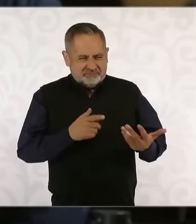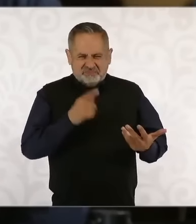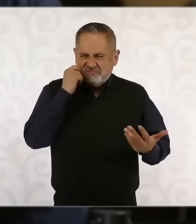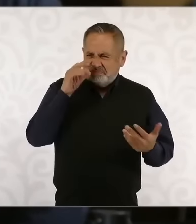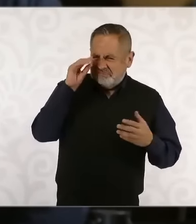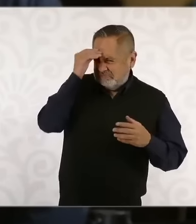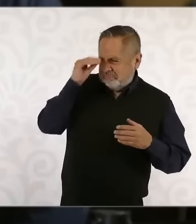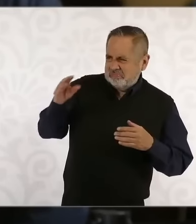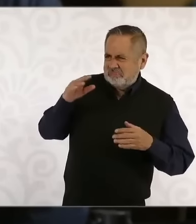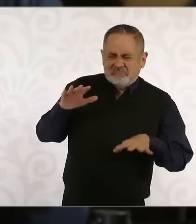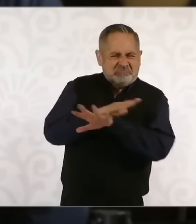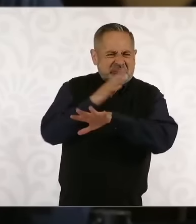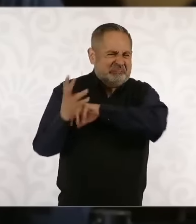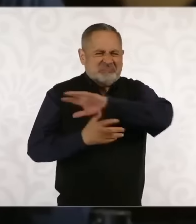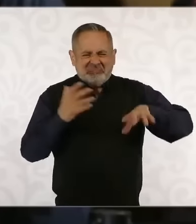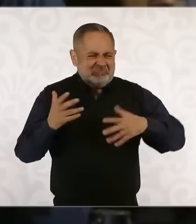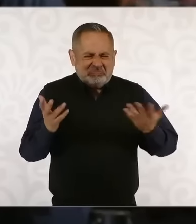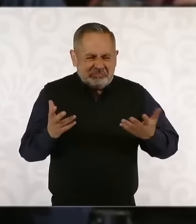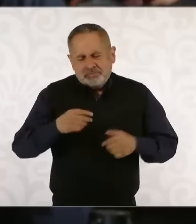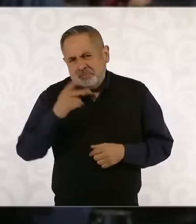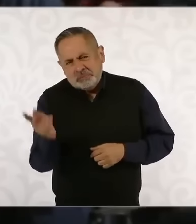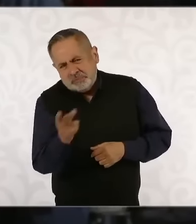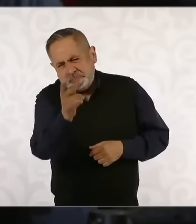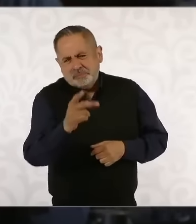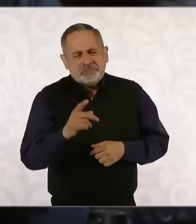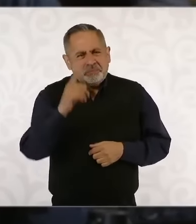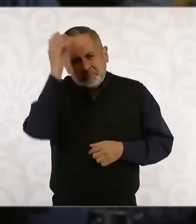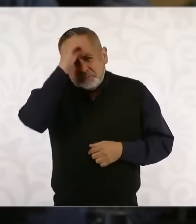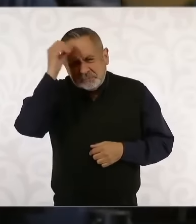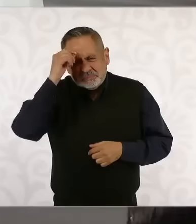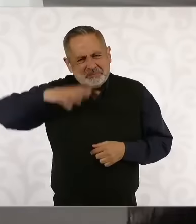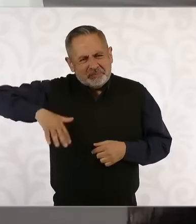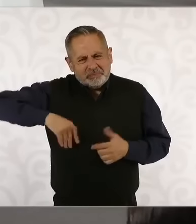país. Preguntarle, Presidenta, en concreto esto, ¿cuál es su opinión?